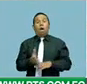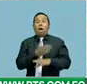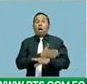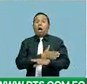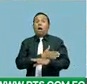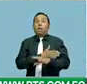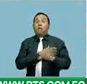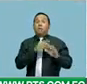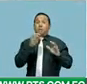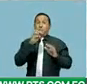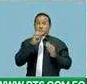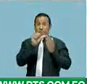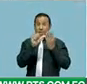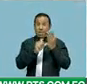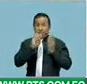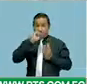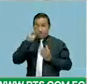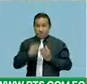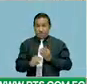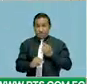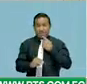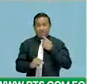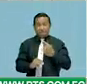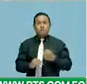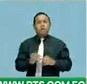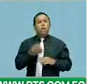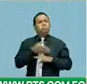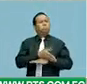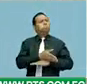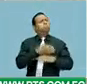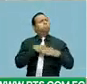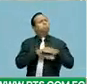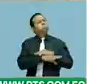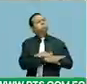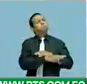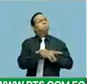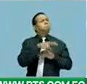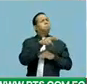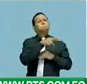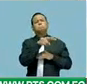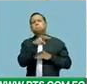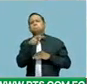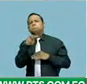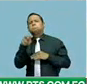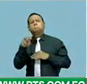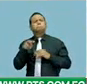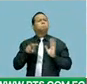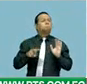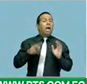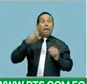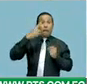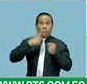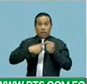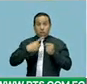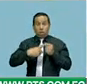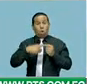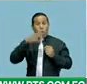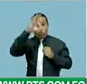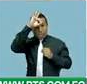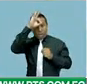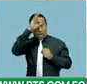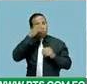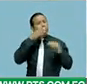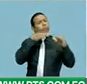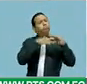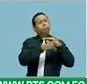Declaraciones del ministro de Salud, Juan Carlos Ceballos, cuando recorrió un hospital en la capital de la República. Que tenemos capacidad. Capacidad, hay camas